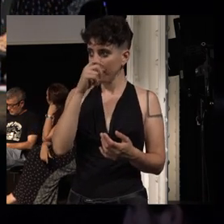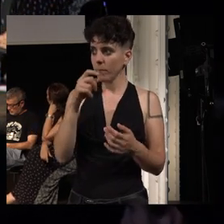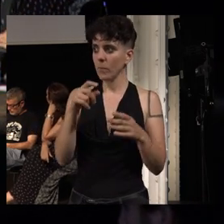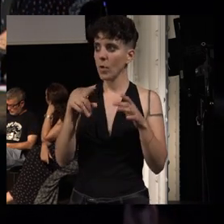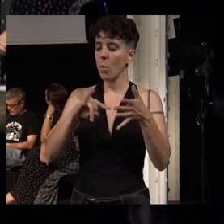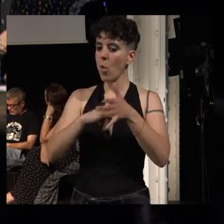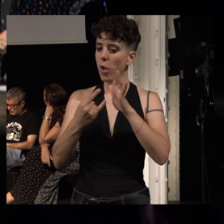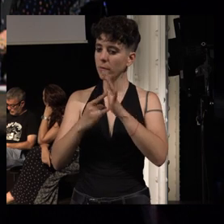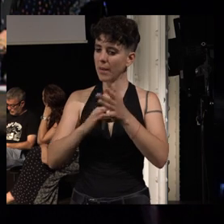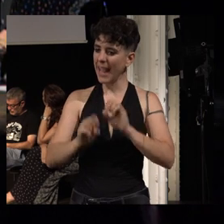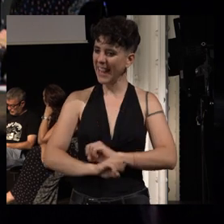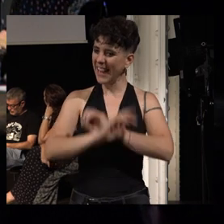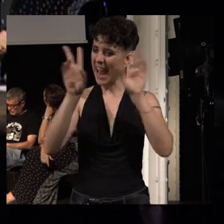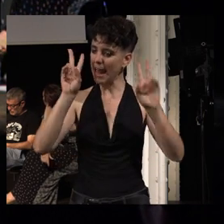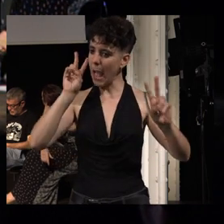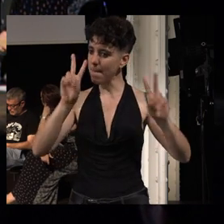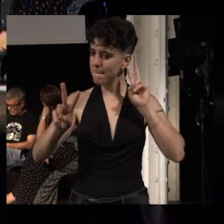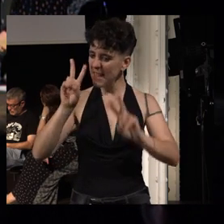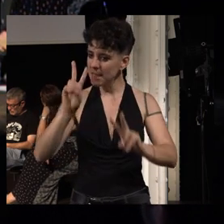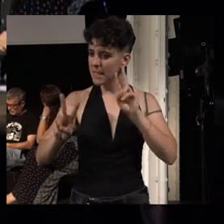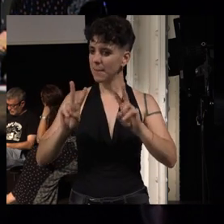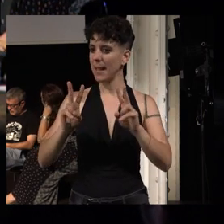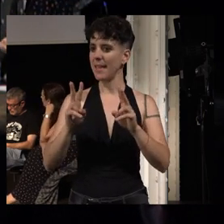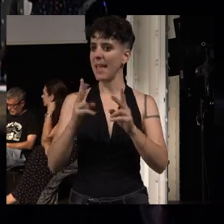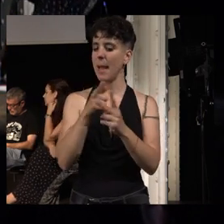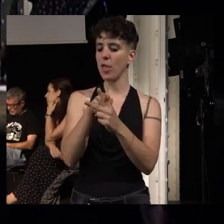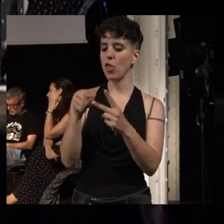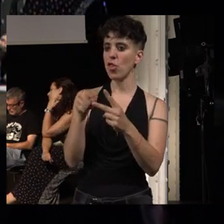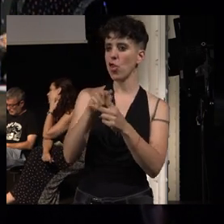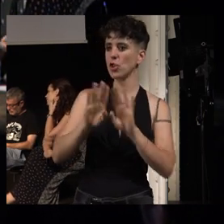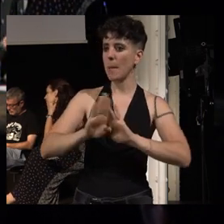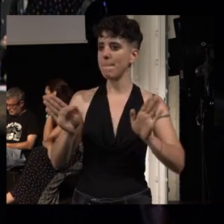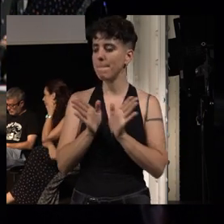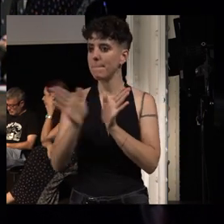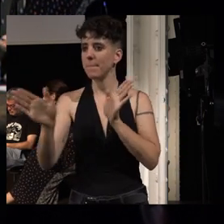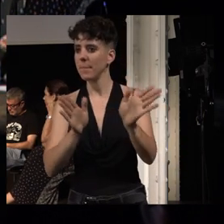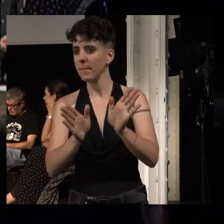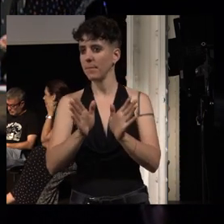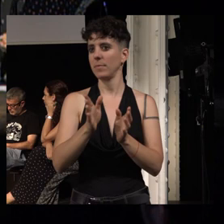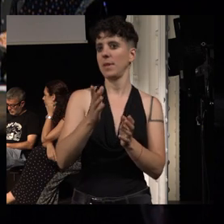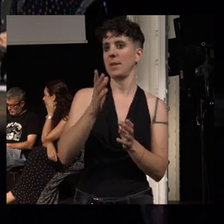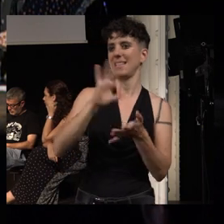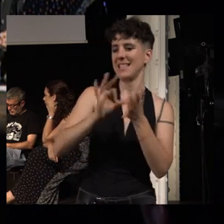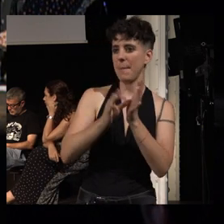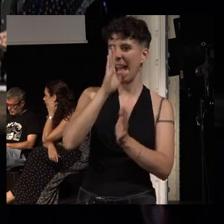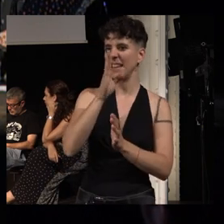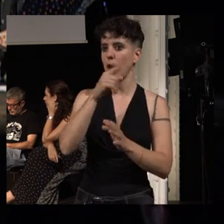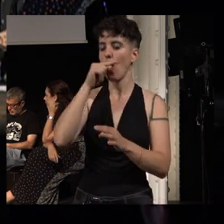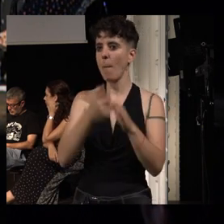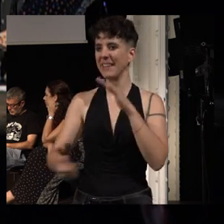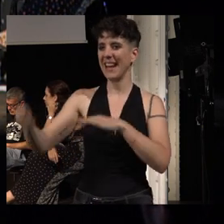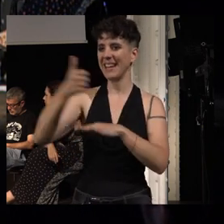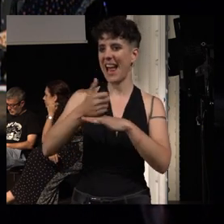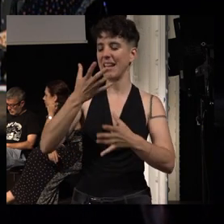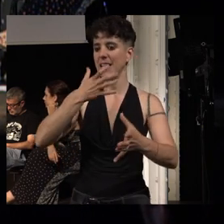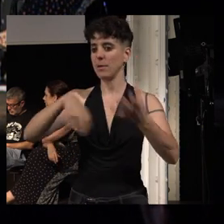concienciada, clara y visible por la ruptura de los binomios de género, por la desarticulación del sistema heteropatriarcal y por la redistribución de los